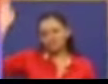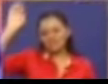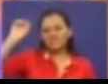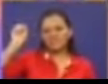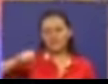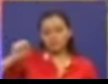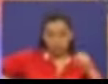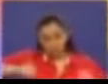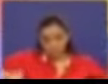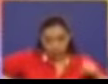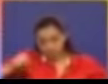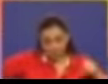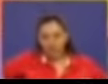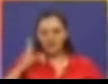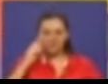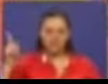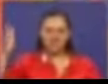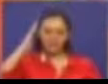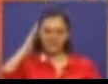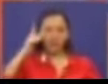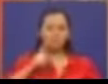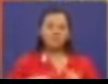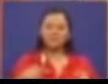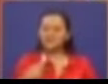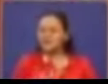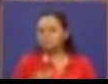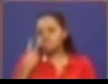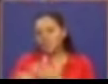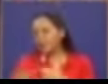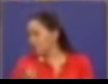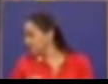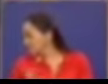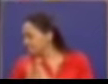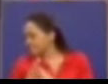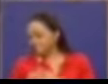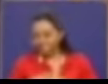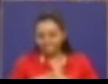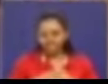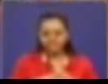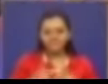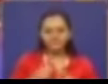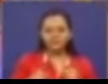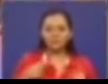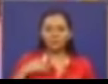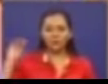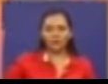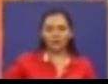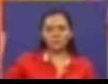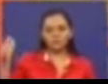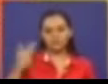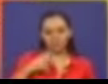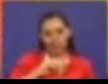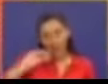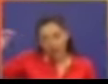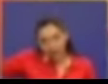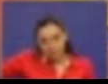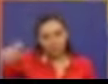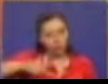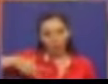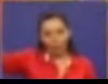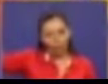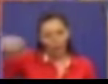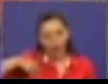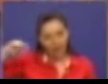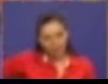porque son medios expertos para el ciclismo y parece que no le habían avisado que no iba a salir por un problema de